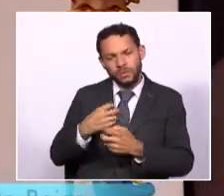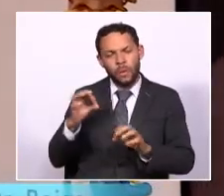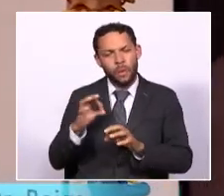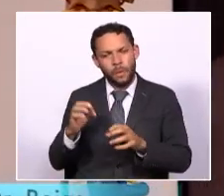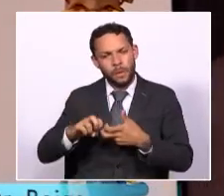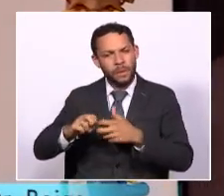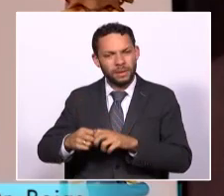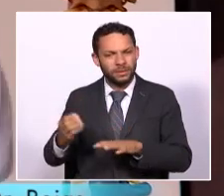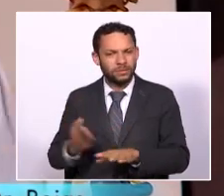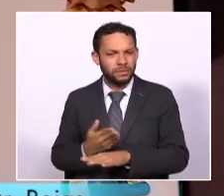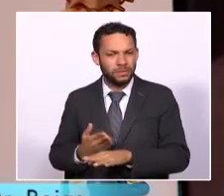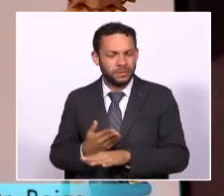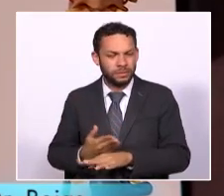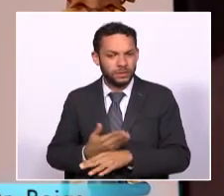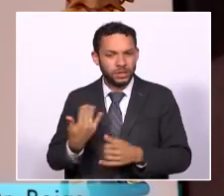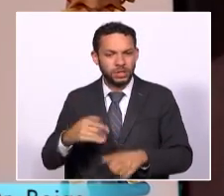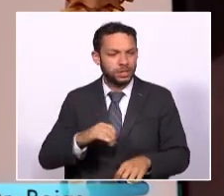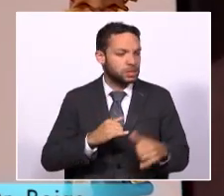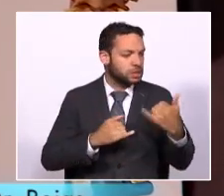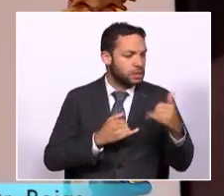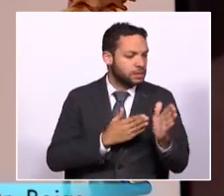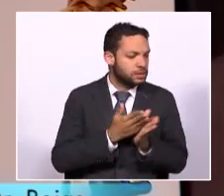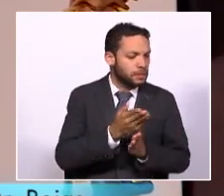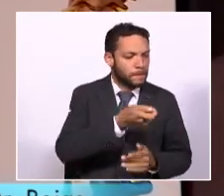demás, pues tome esa pastica el resto de la vida.